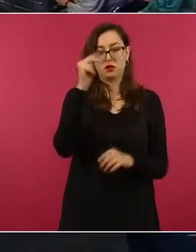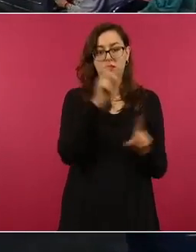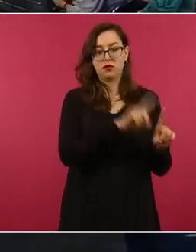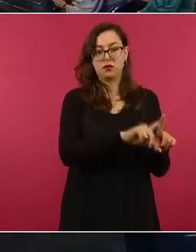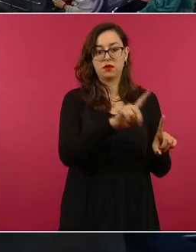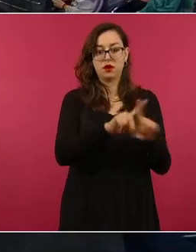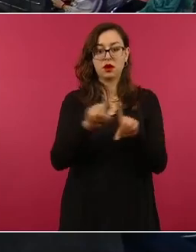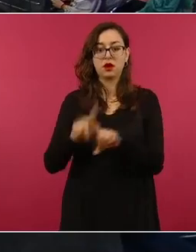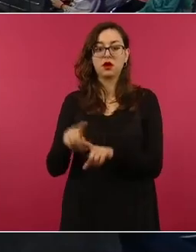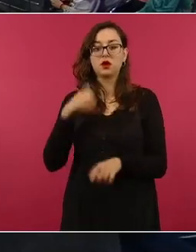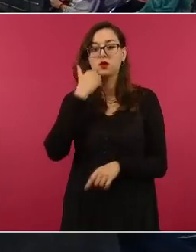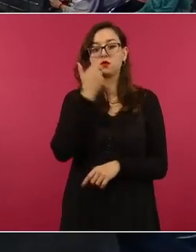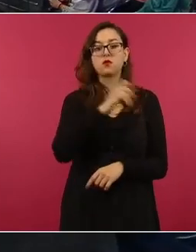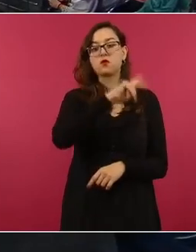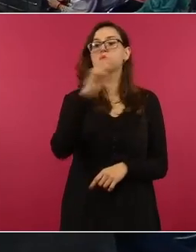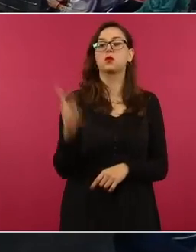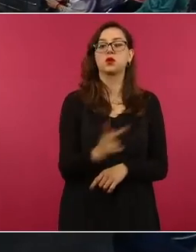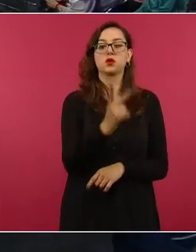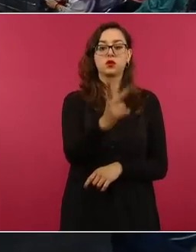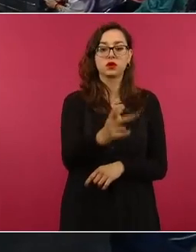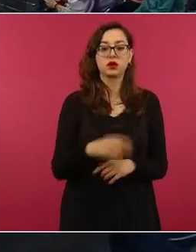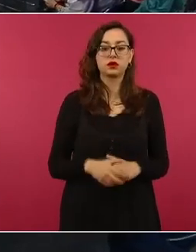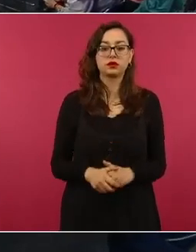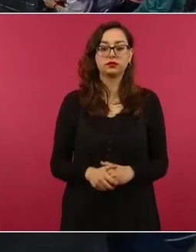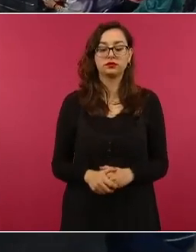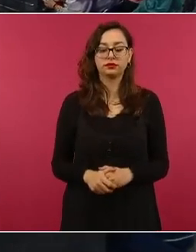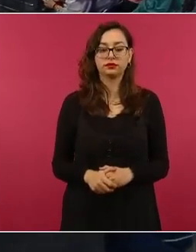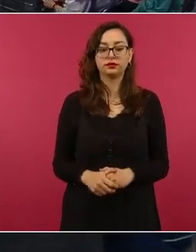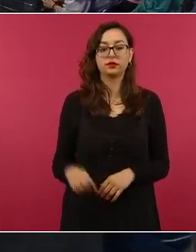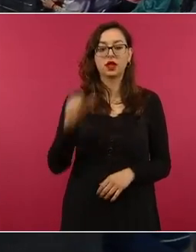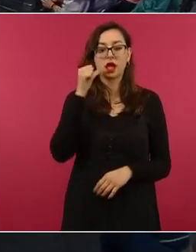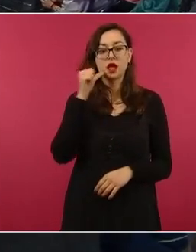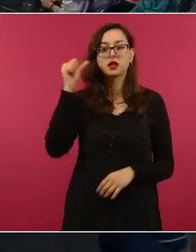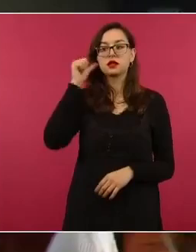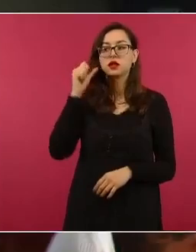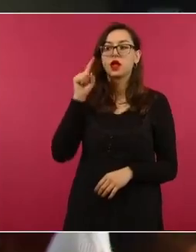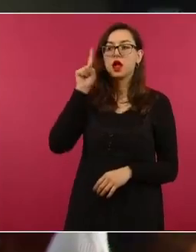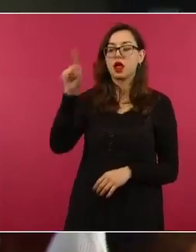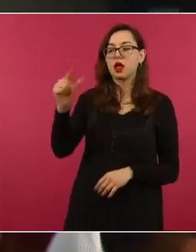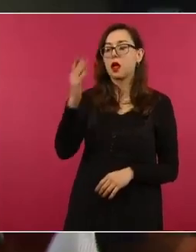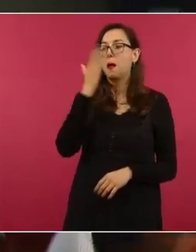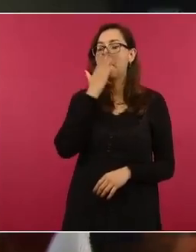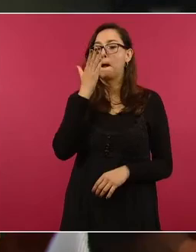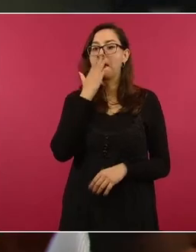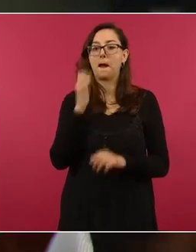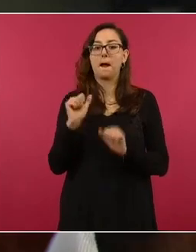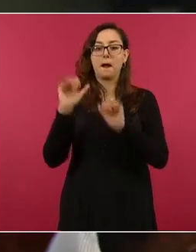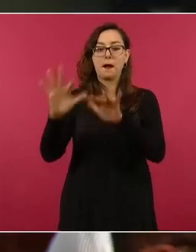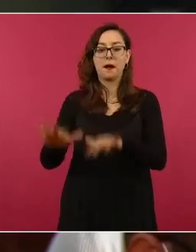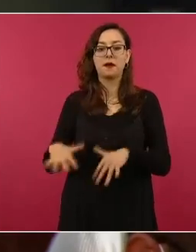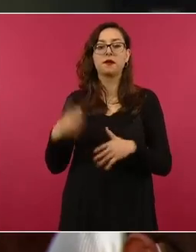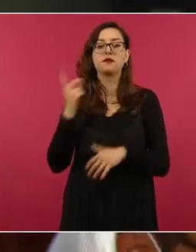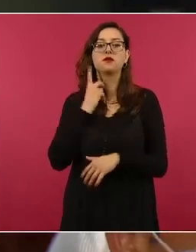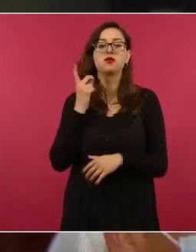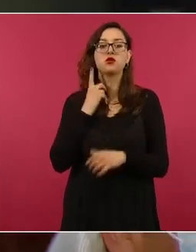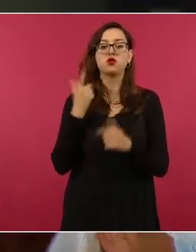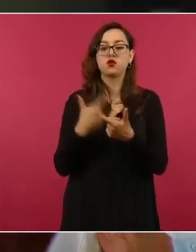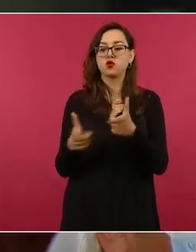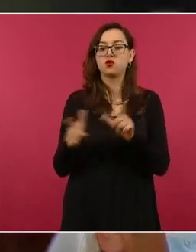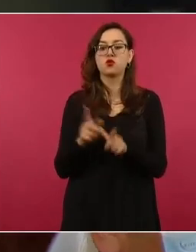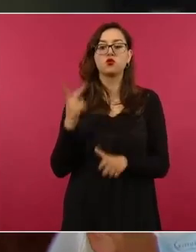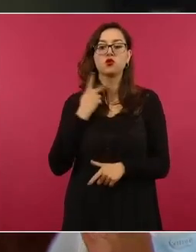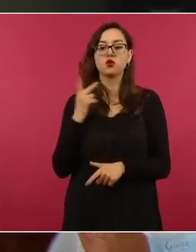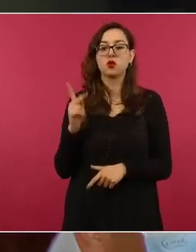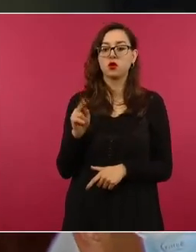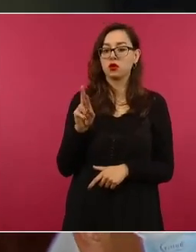Preguntarle, presidente, su opinión. Ayer en el Congreso de Sonora, el grupo parlamentario del PRI se quedó sin diputados,